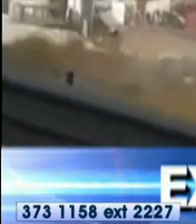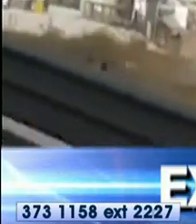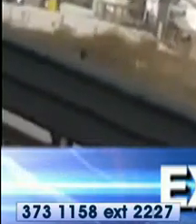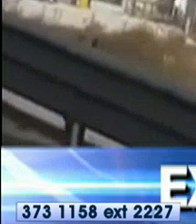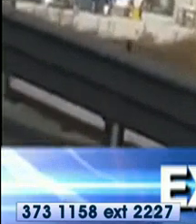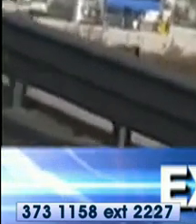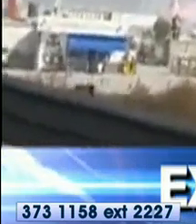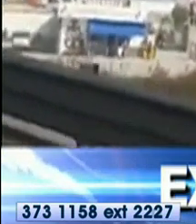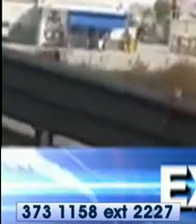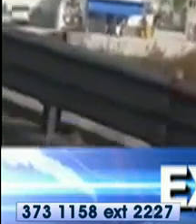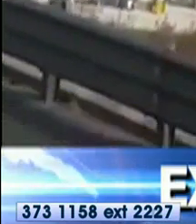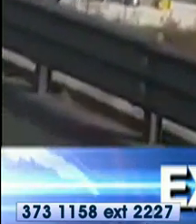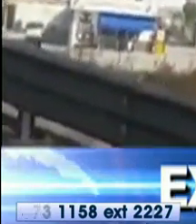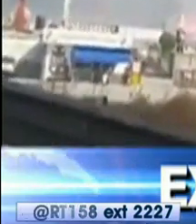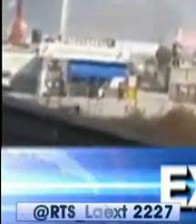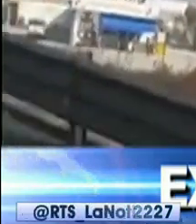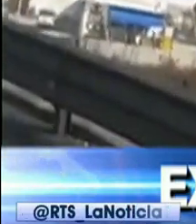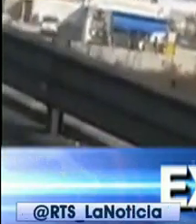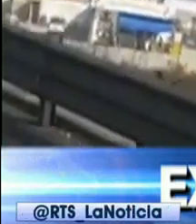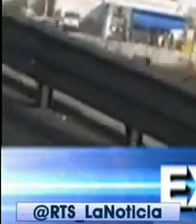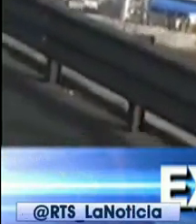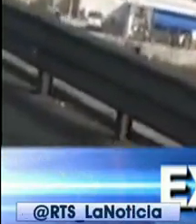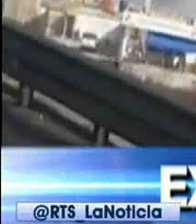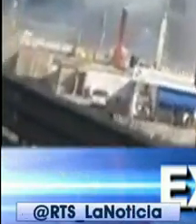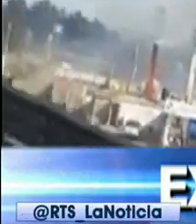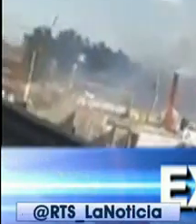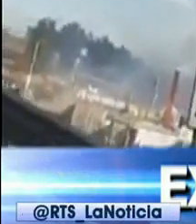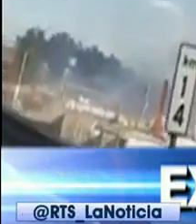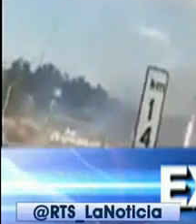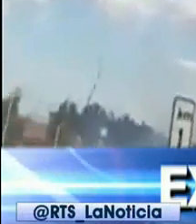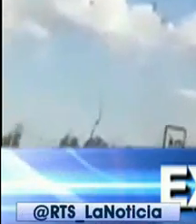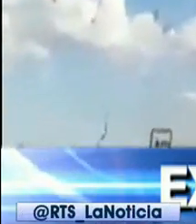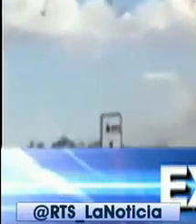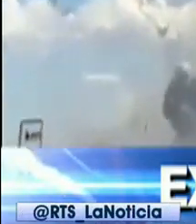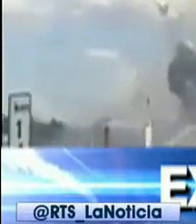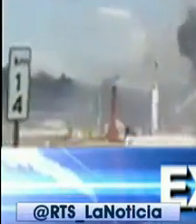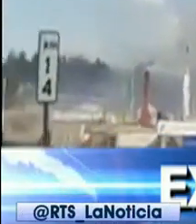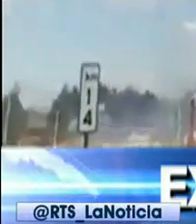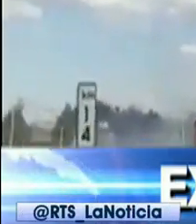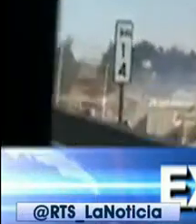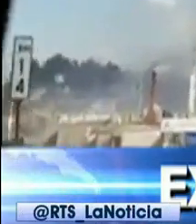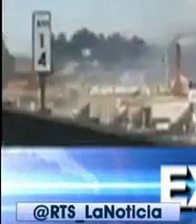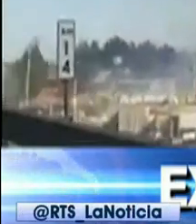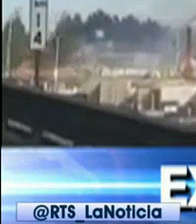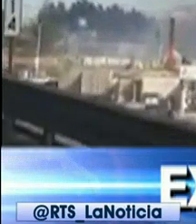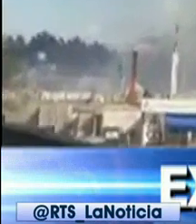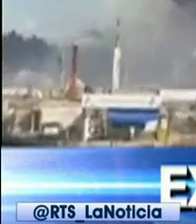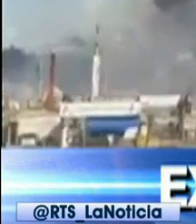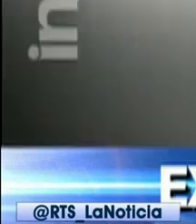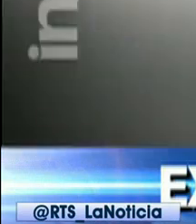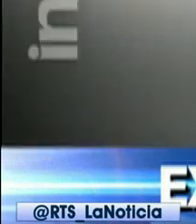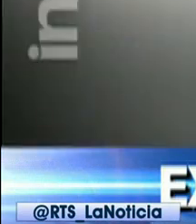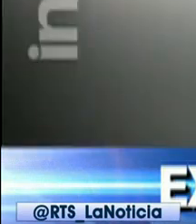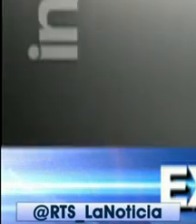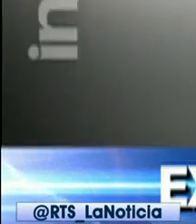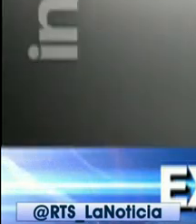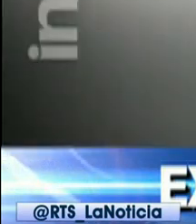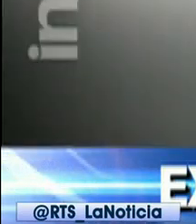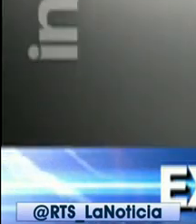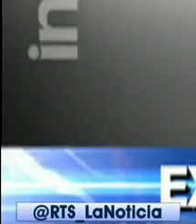mayor feria de ventas de fuegos pirotécnicos en México. Así empieza